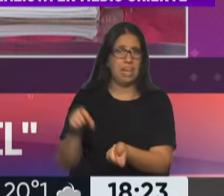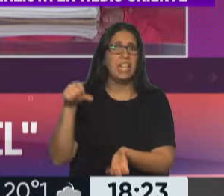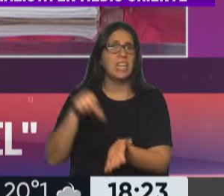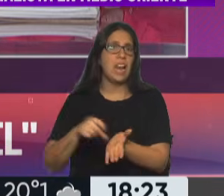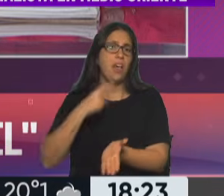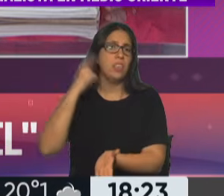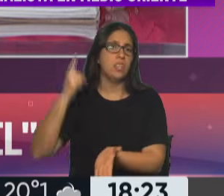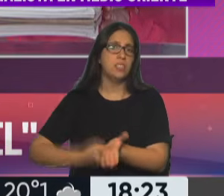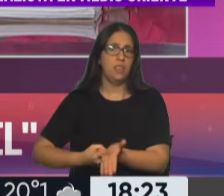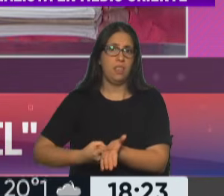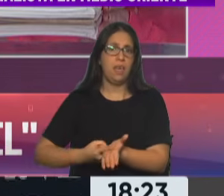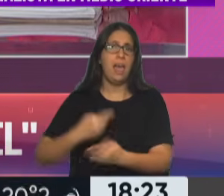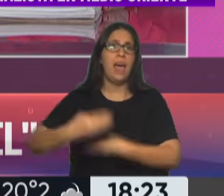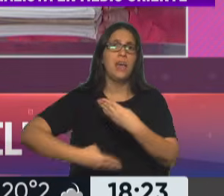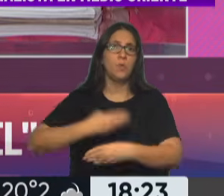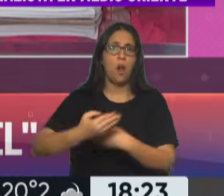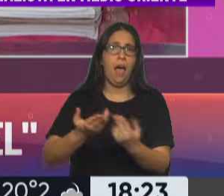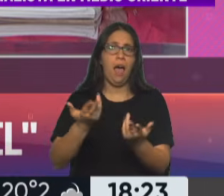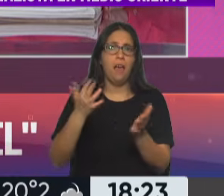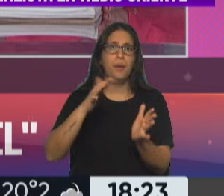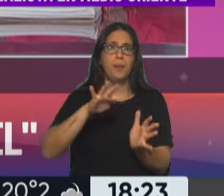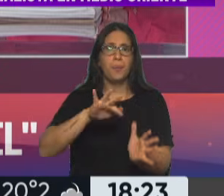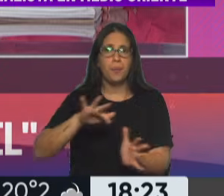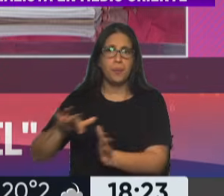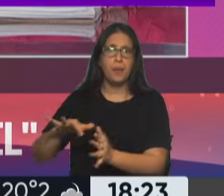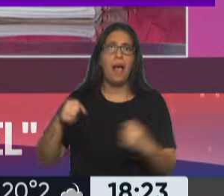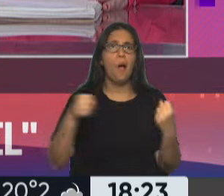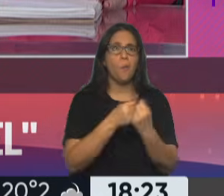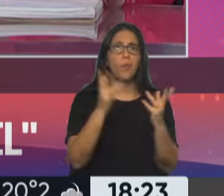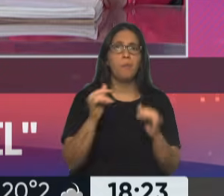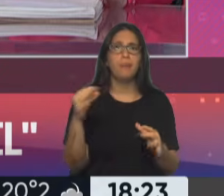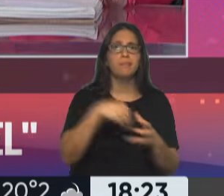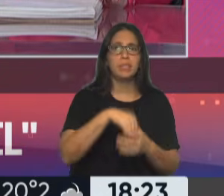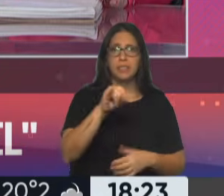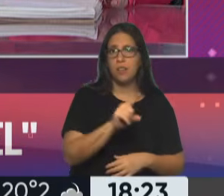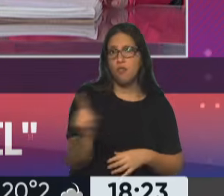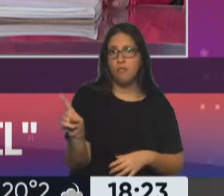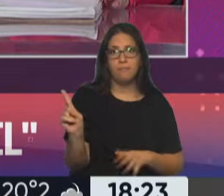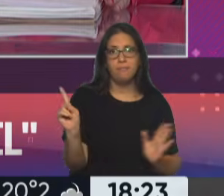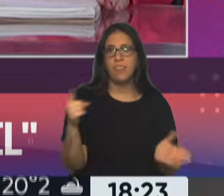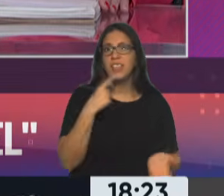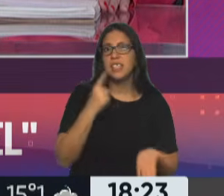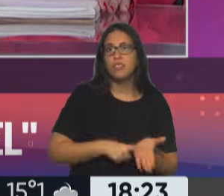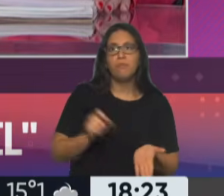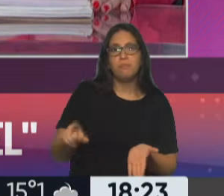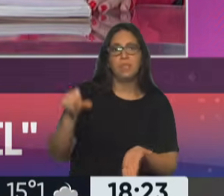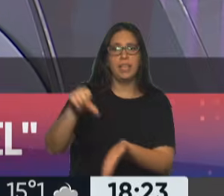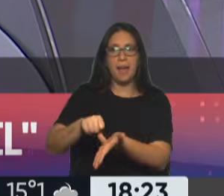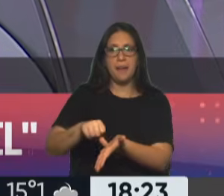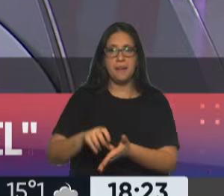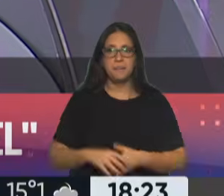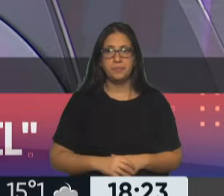decidir si Hezbollah también se pliega, por ejemplo, a estos acuerdos de paz o no. Claro. Es decir, la decisión es de los iraníes. Sin dudas.